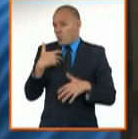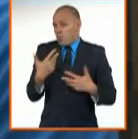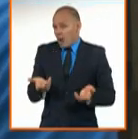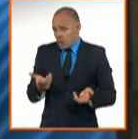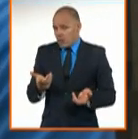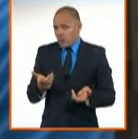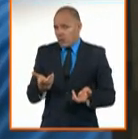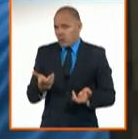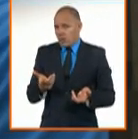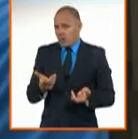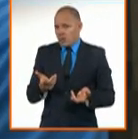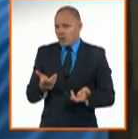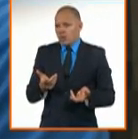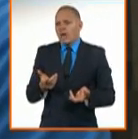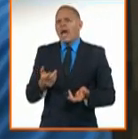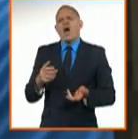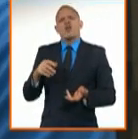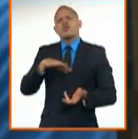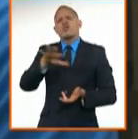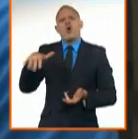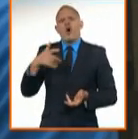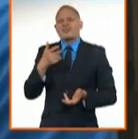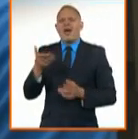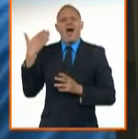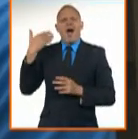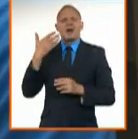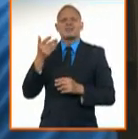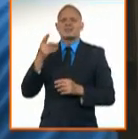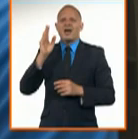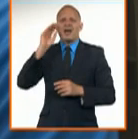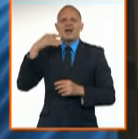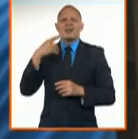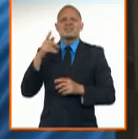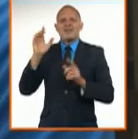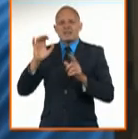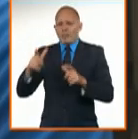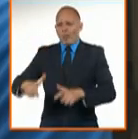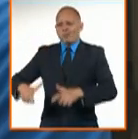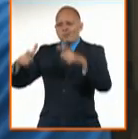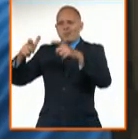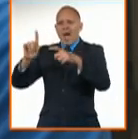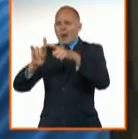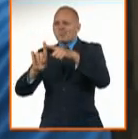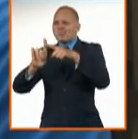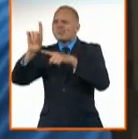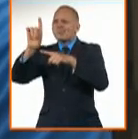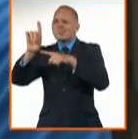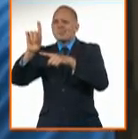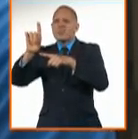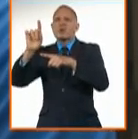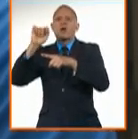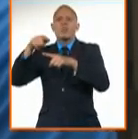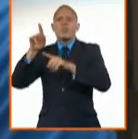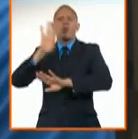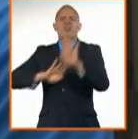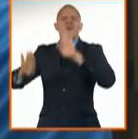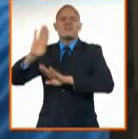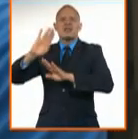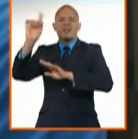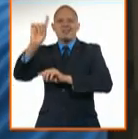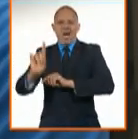a un pararrayos que está ubicado en la fase b por la parte de 220